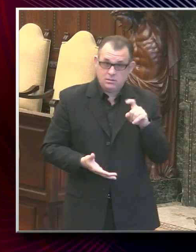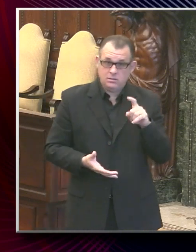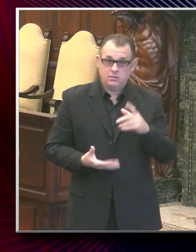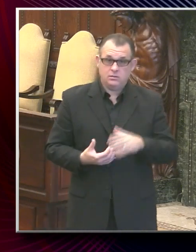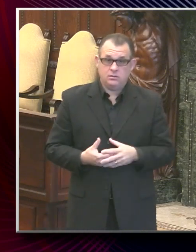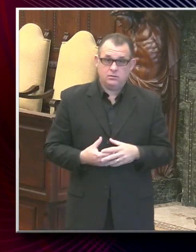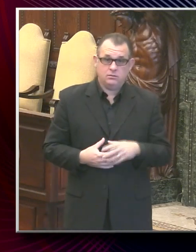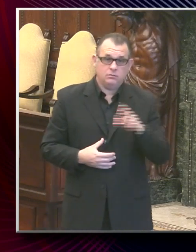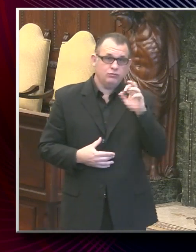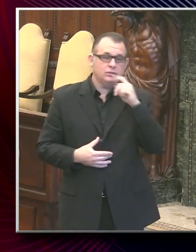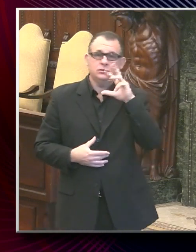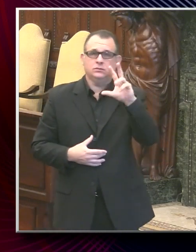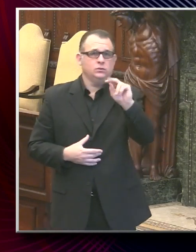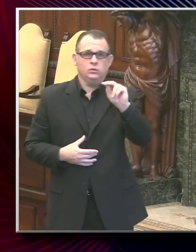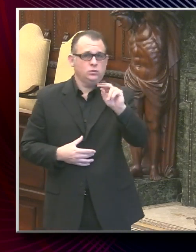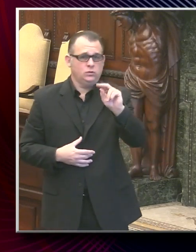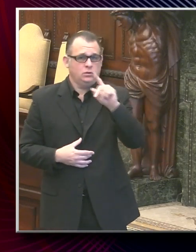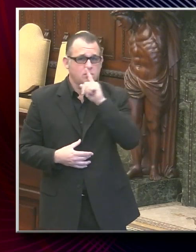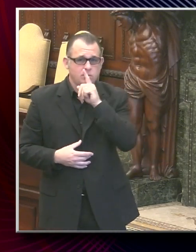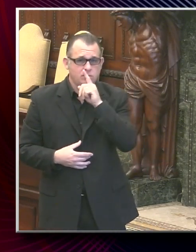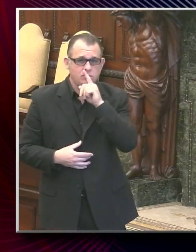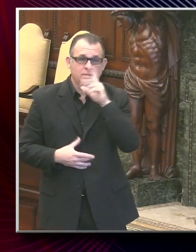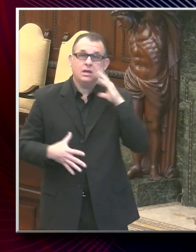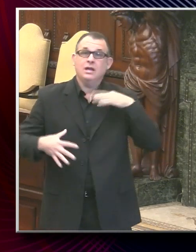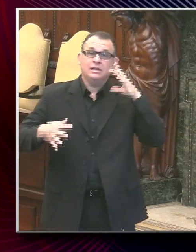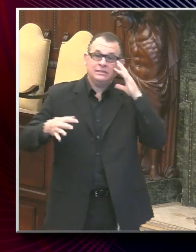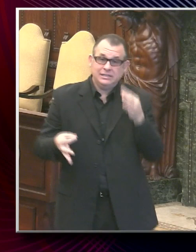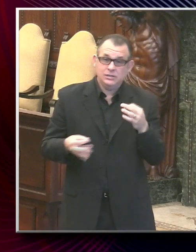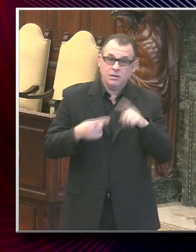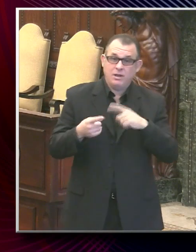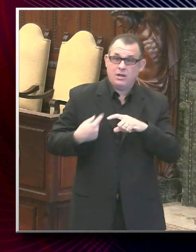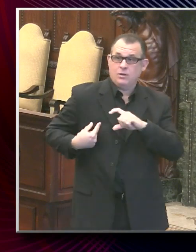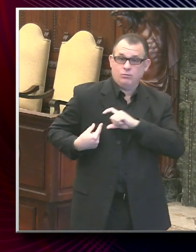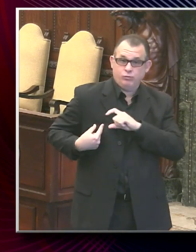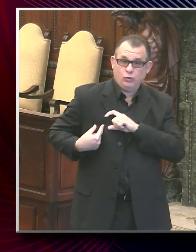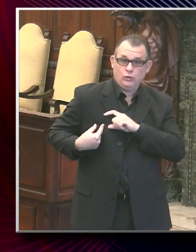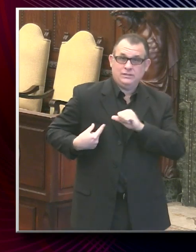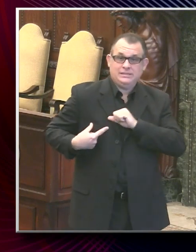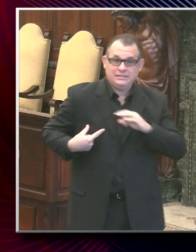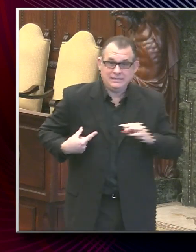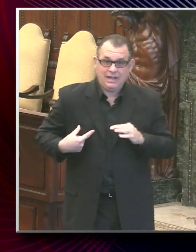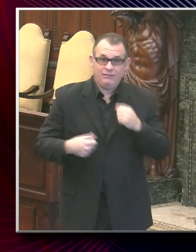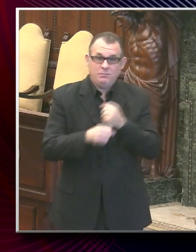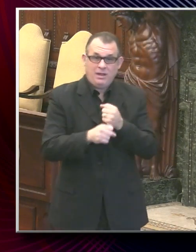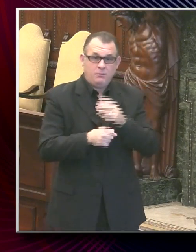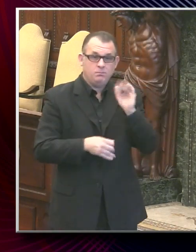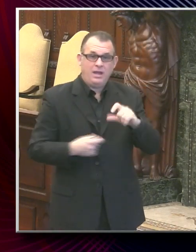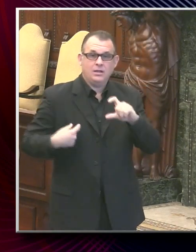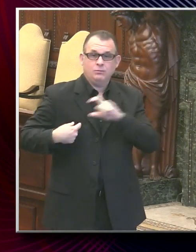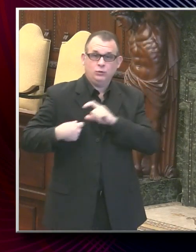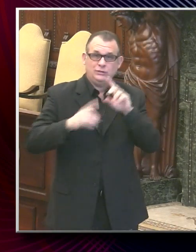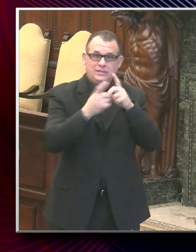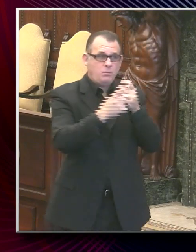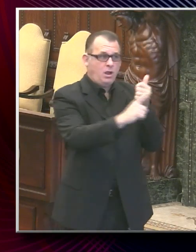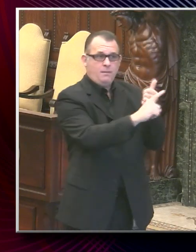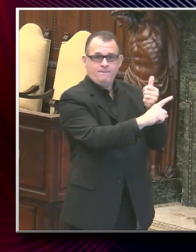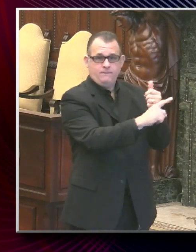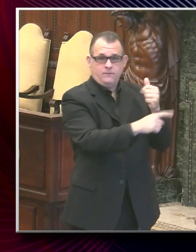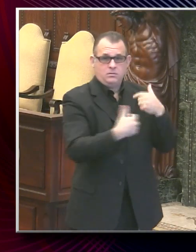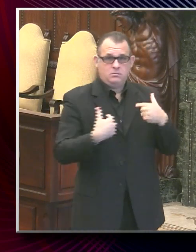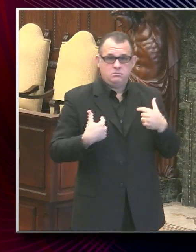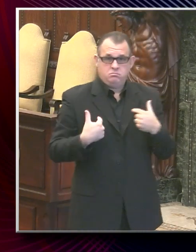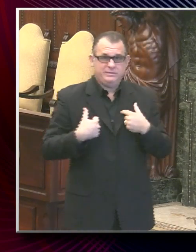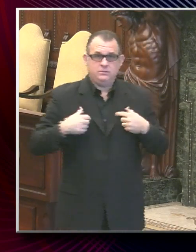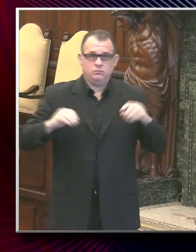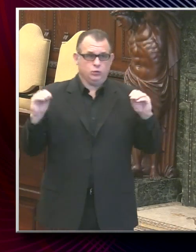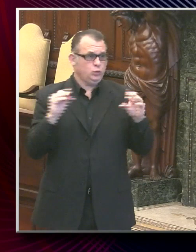Those decisions are made by police department leadership. No, no refleja ninguna decisión que haya tomado